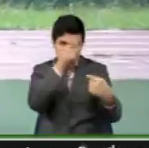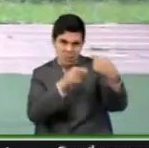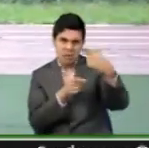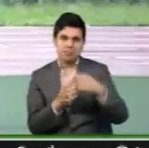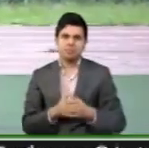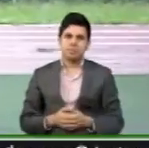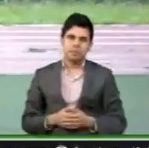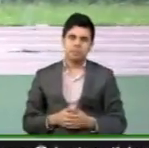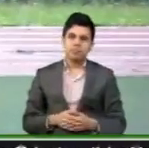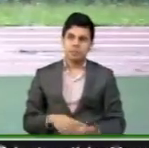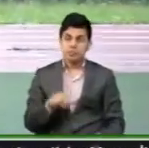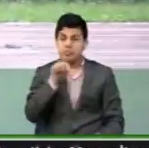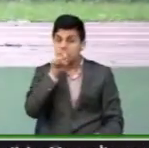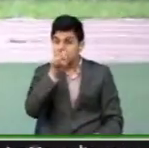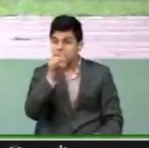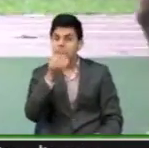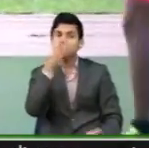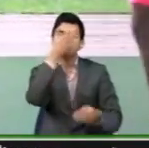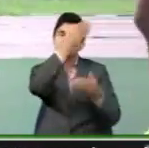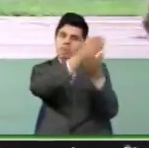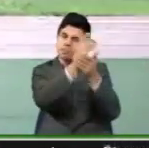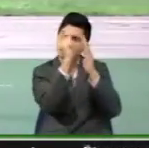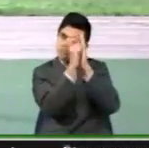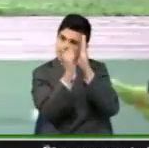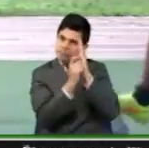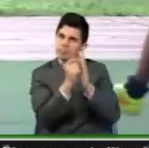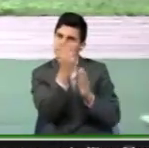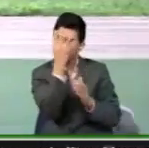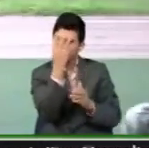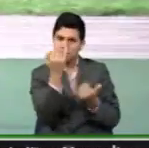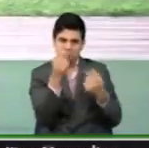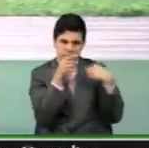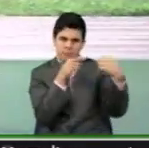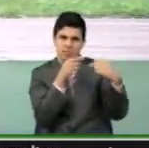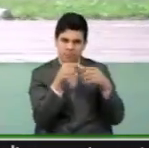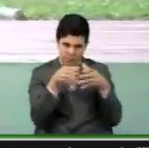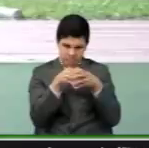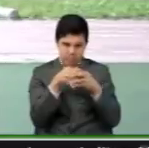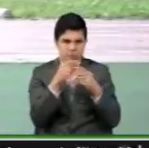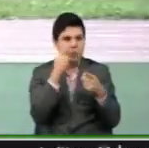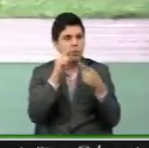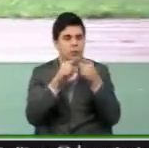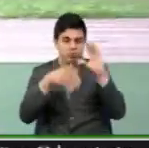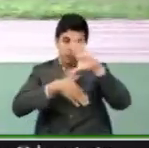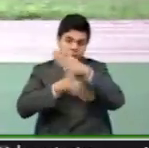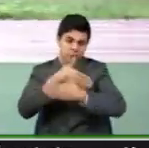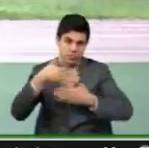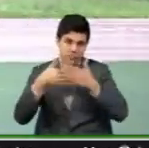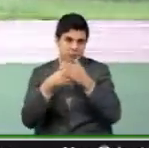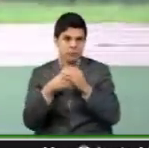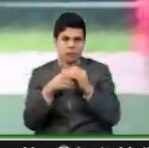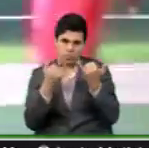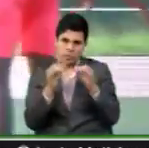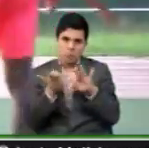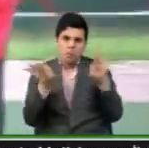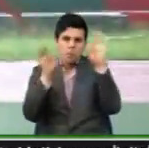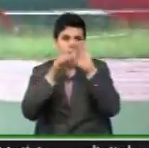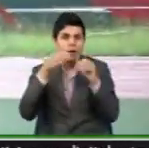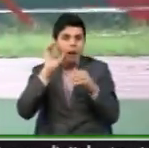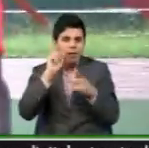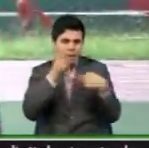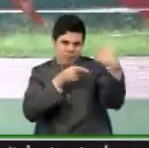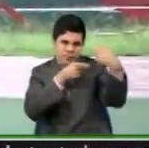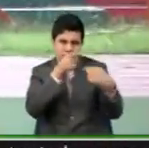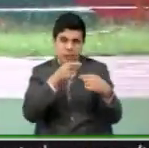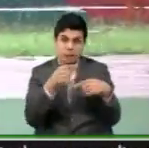por cuarta vez atlético bucaramanga a jugar a la segunda ronda de la copa águila certamen que da un cupo a la copa sudamericana por eso lo encuentro ante caldas era